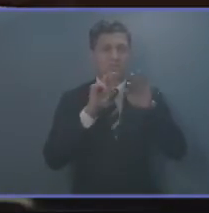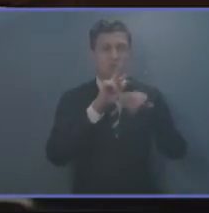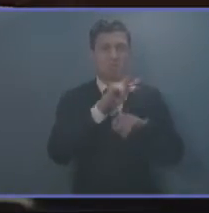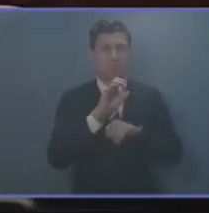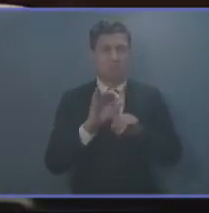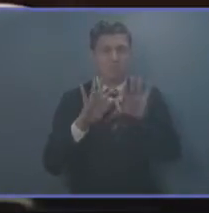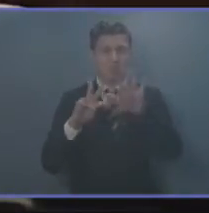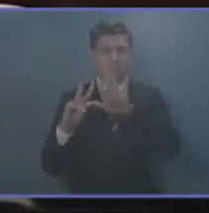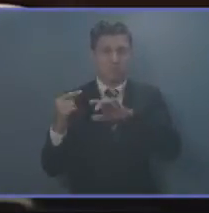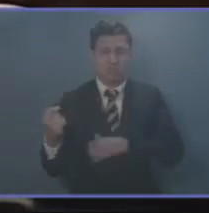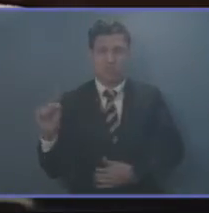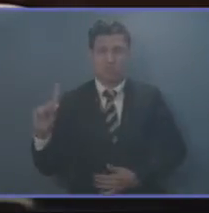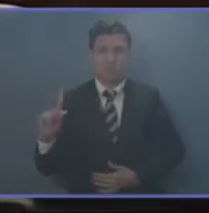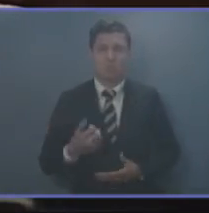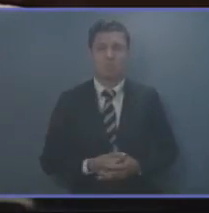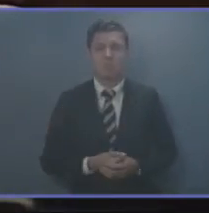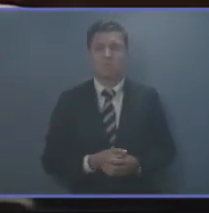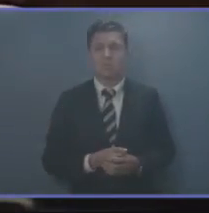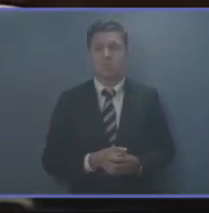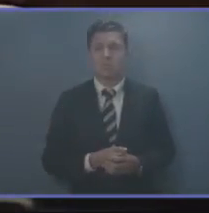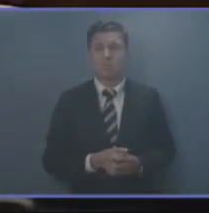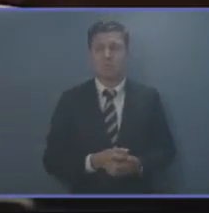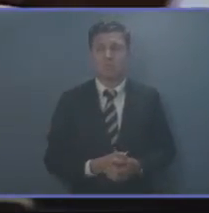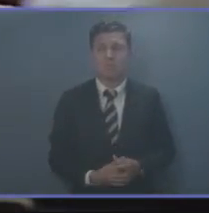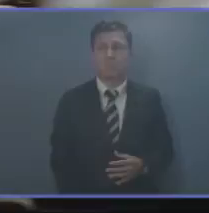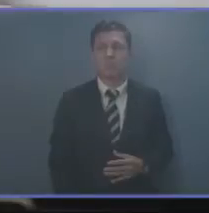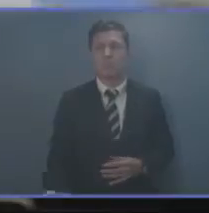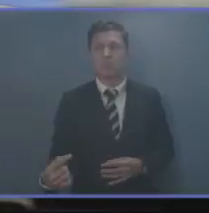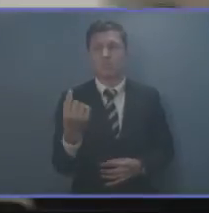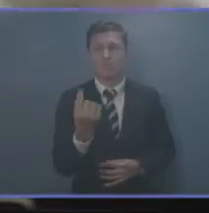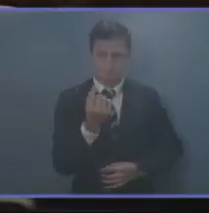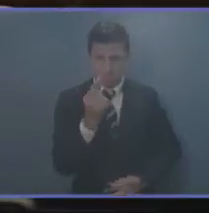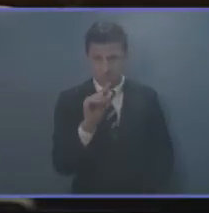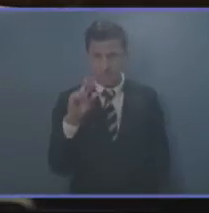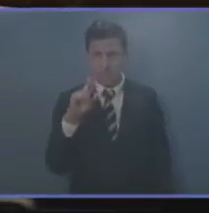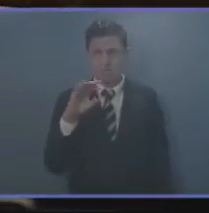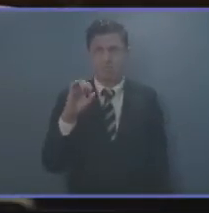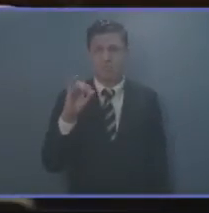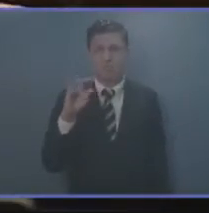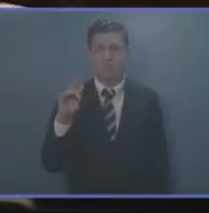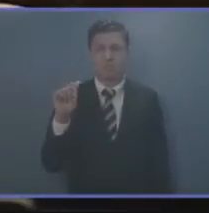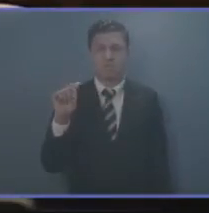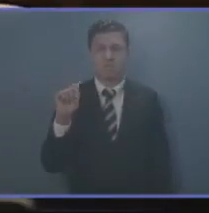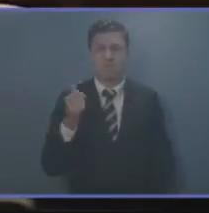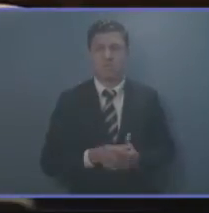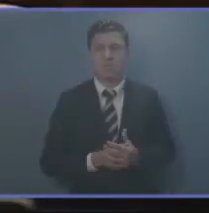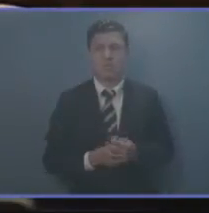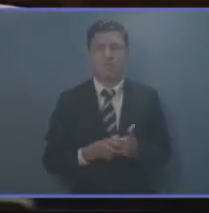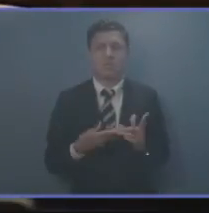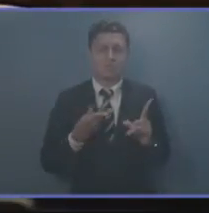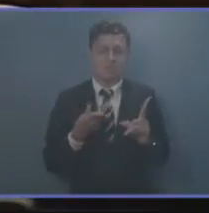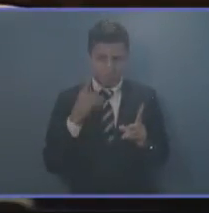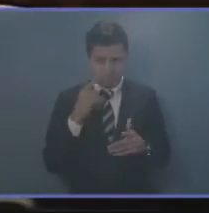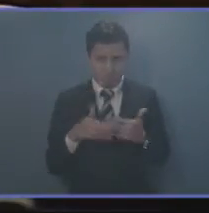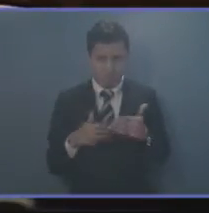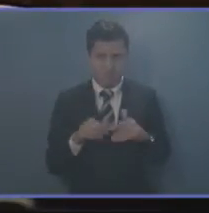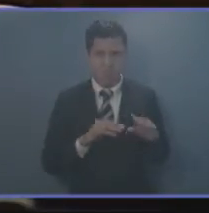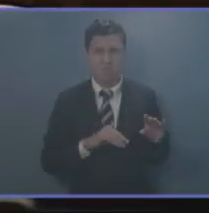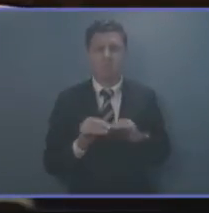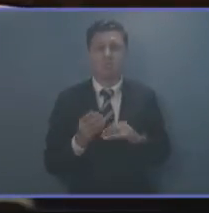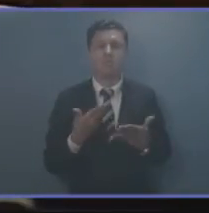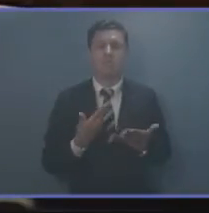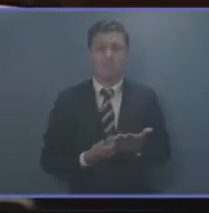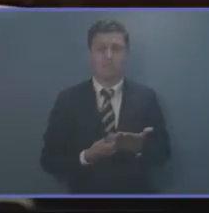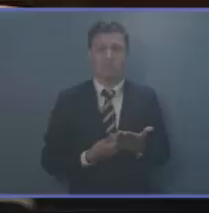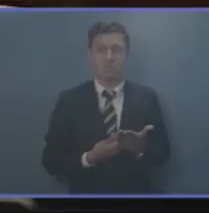1656-6-2017-1, que contiene solicitud de la señora Reina Ofelia Rivera de Cortés. En el sentido se conceda gracia de indulto